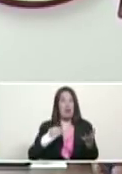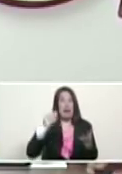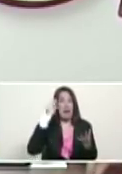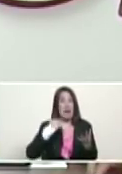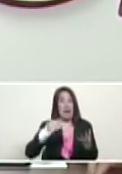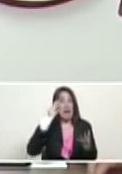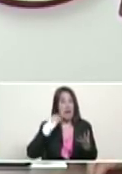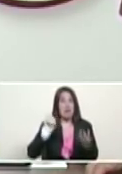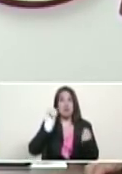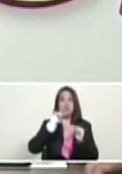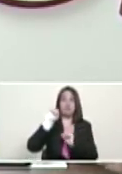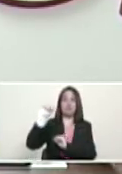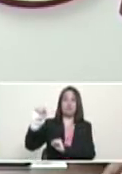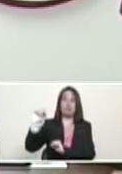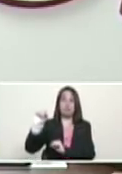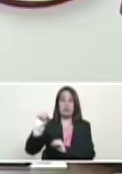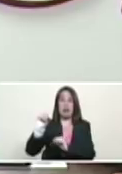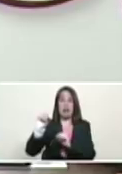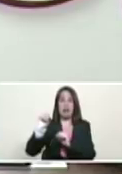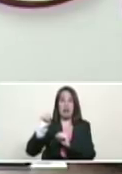temas de la defensa a los ciberataques.